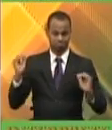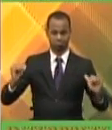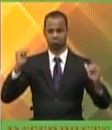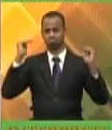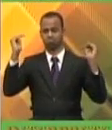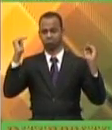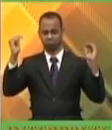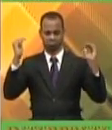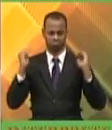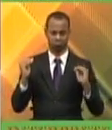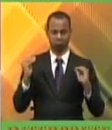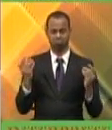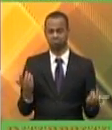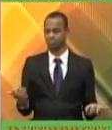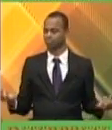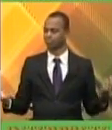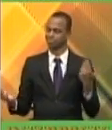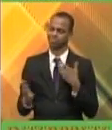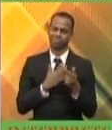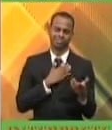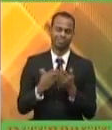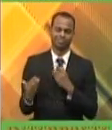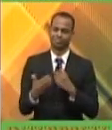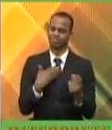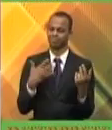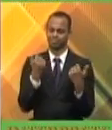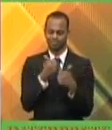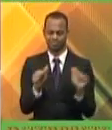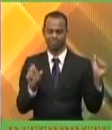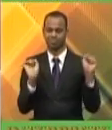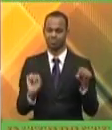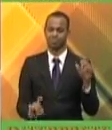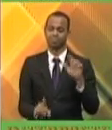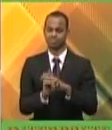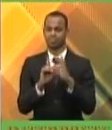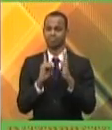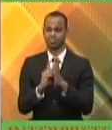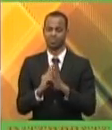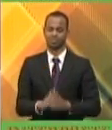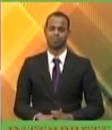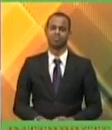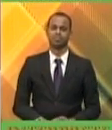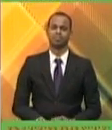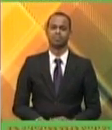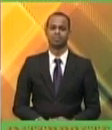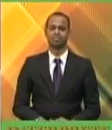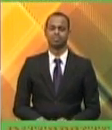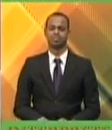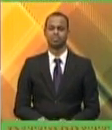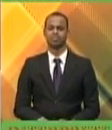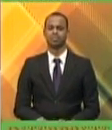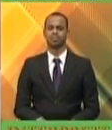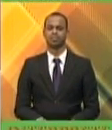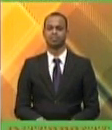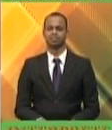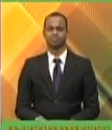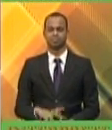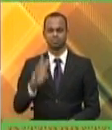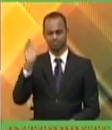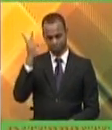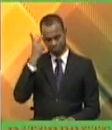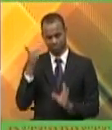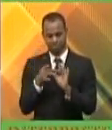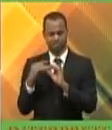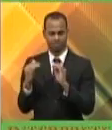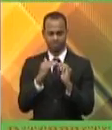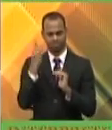ser de tal o cual forma físicamente porque te puede llegar así es bueno políticas de